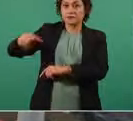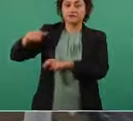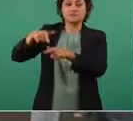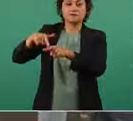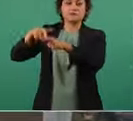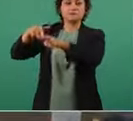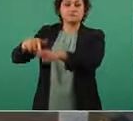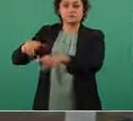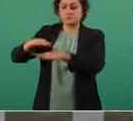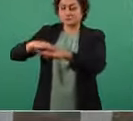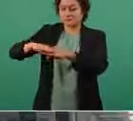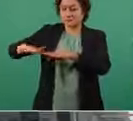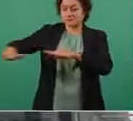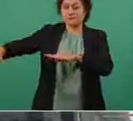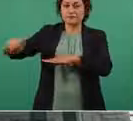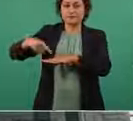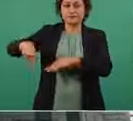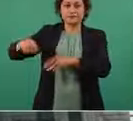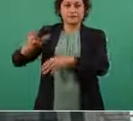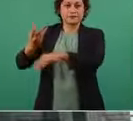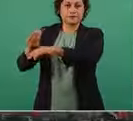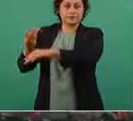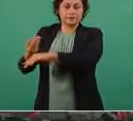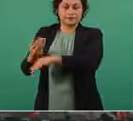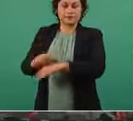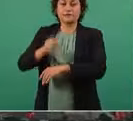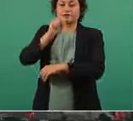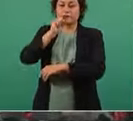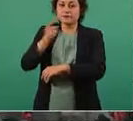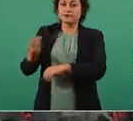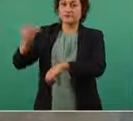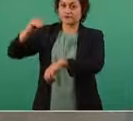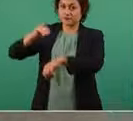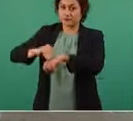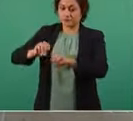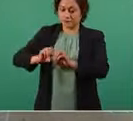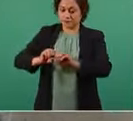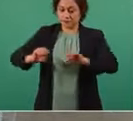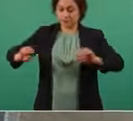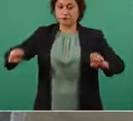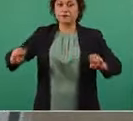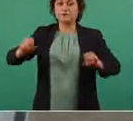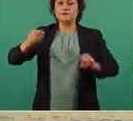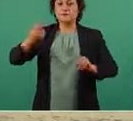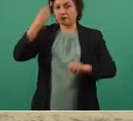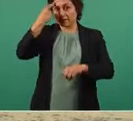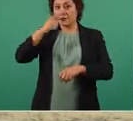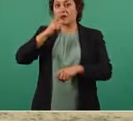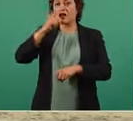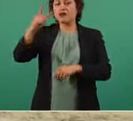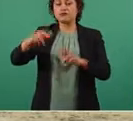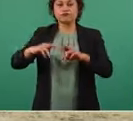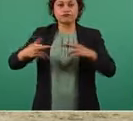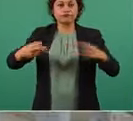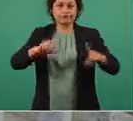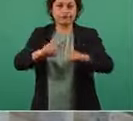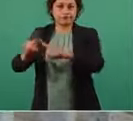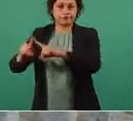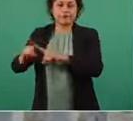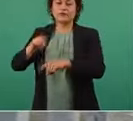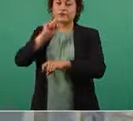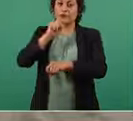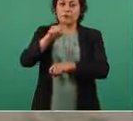plantas coquizadora y combinada y ya se instala estructura metálica y tubería aérea, así como también hay un avance de los marcos de las plantas de